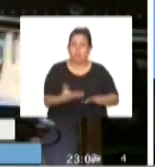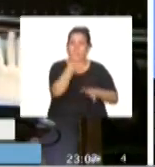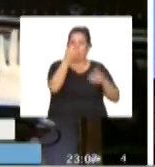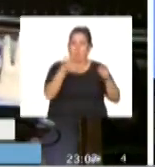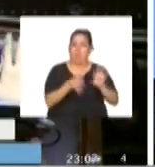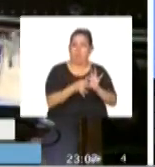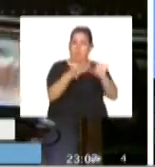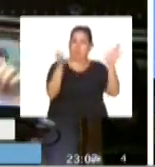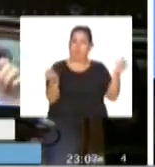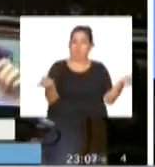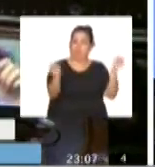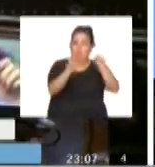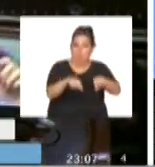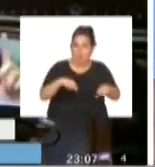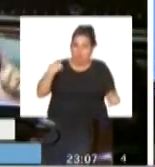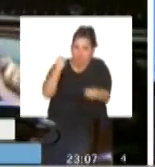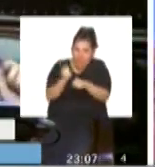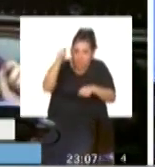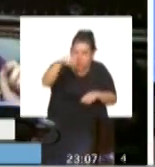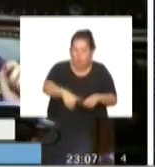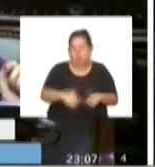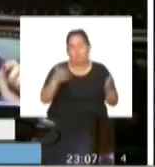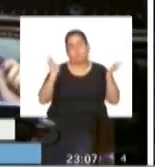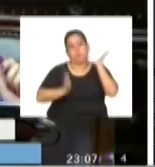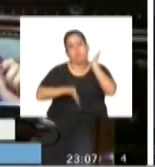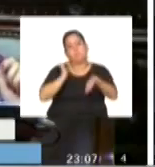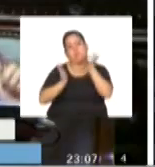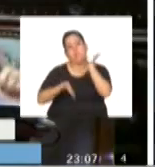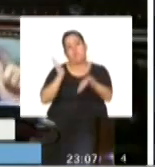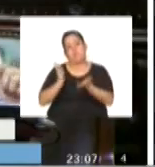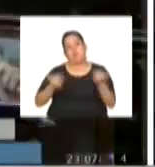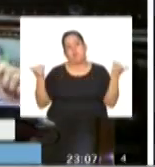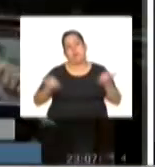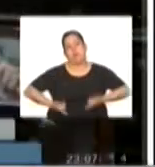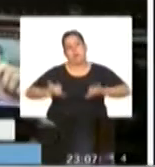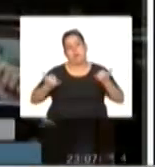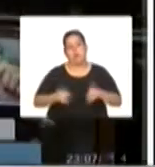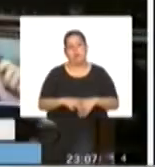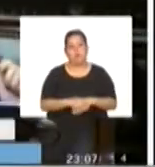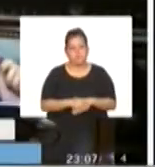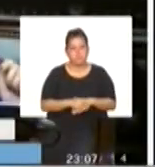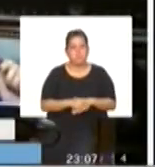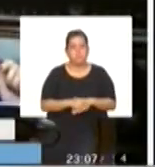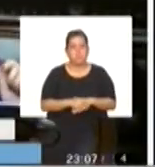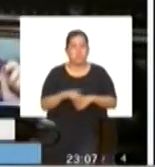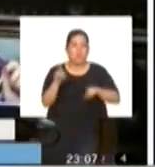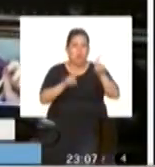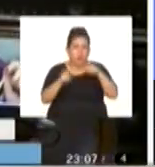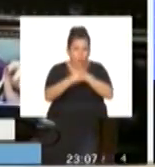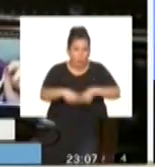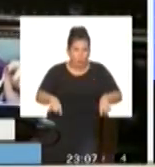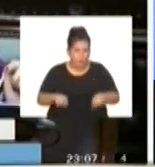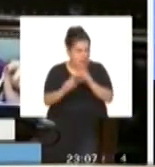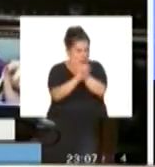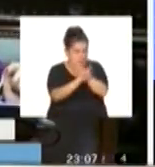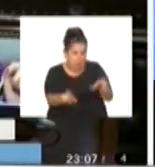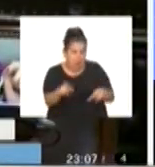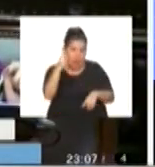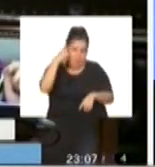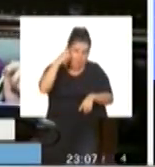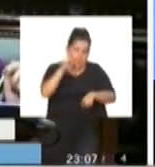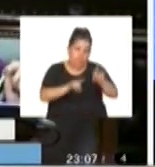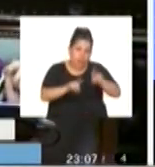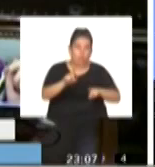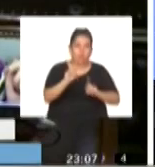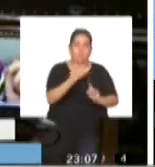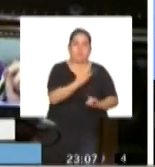salgan a buscarle alguna punta. ¿Pero y cómo demás, es que al gobierno le entran con tanta facilidad con un eslogan? Pero bueno, es